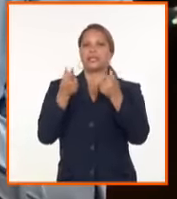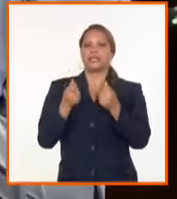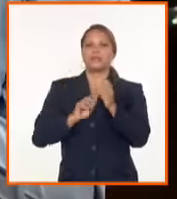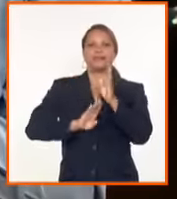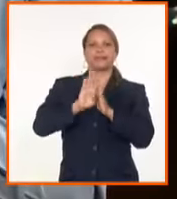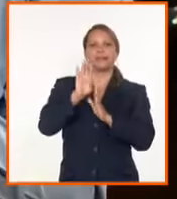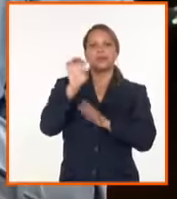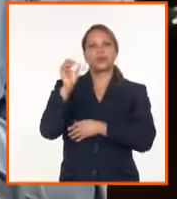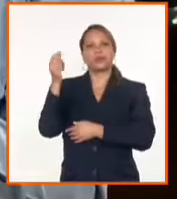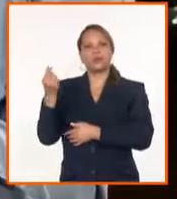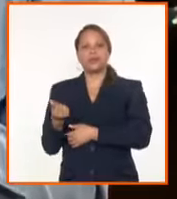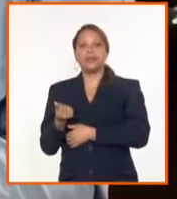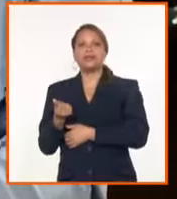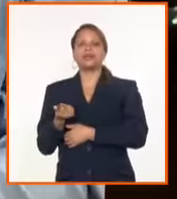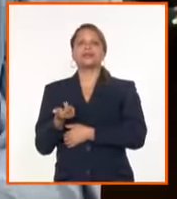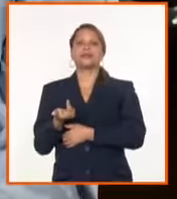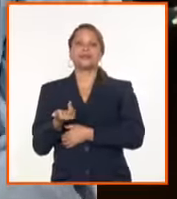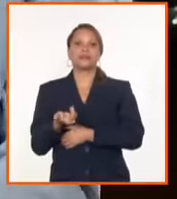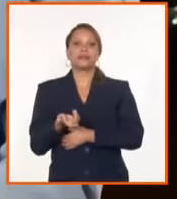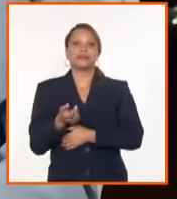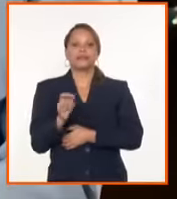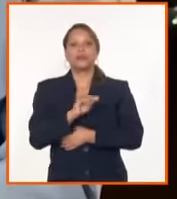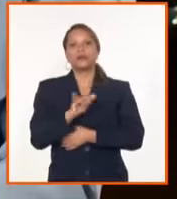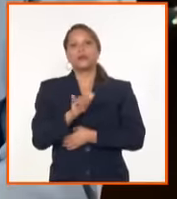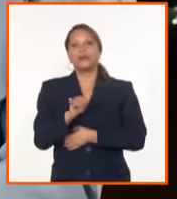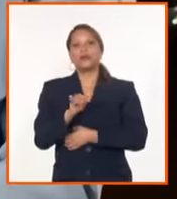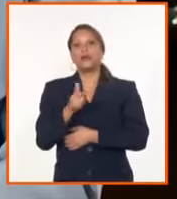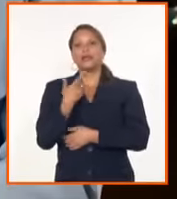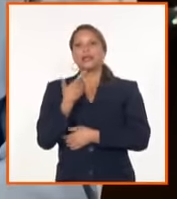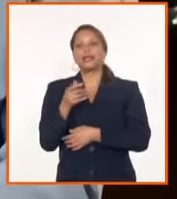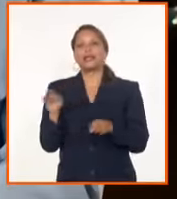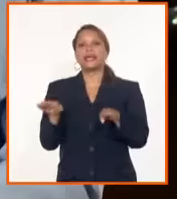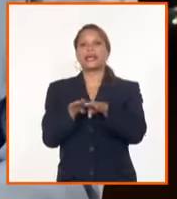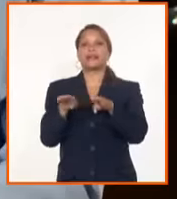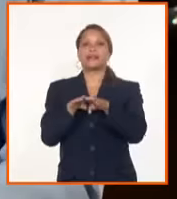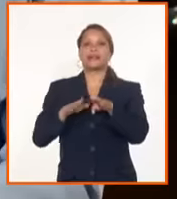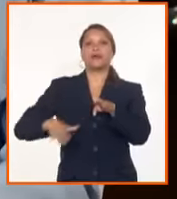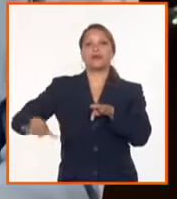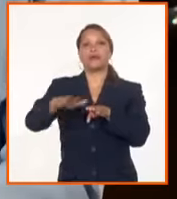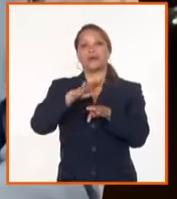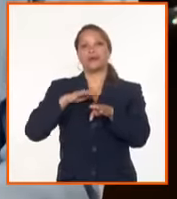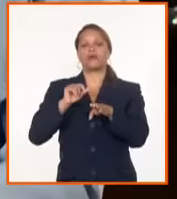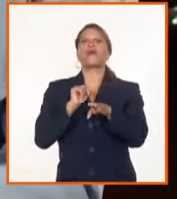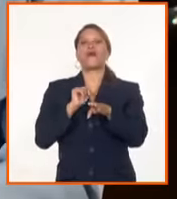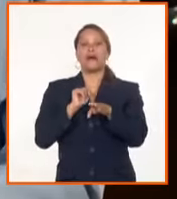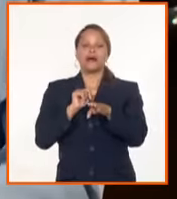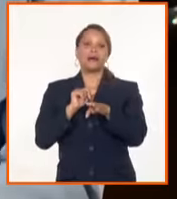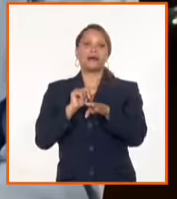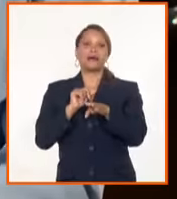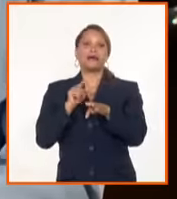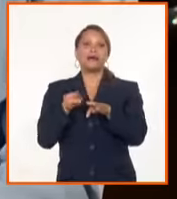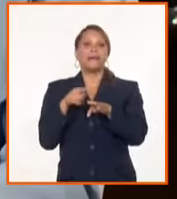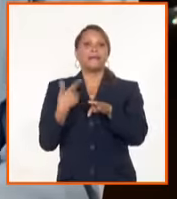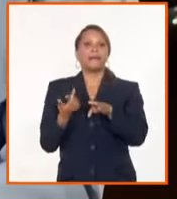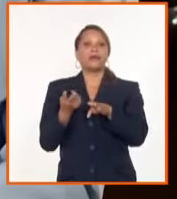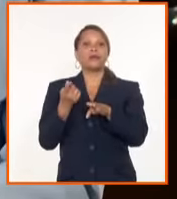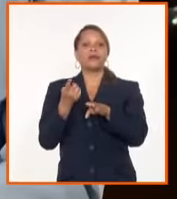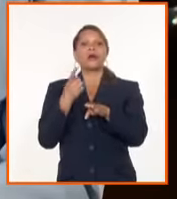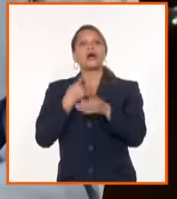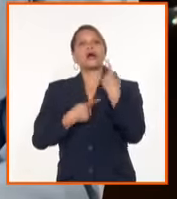social, en función también de conceptos de equidad. Pero muchos de los